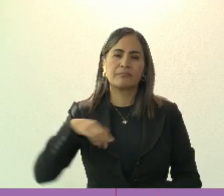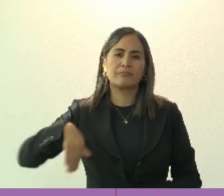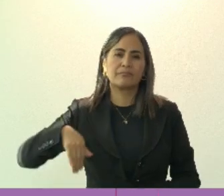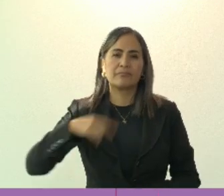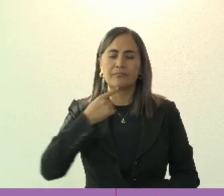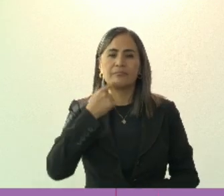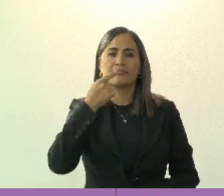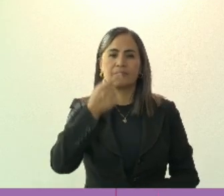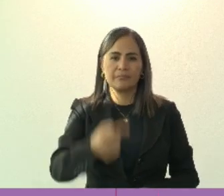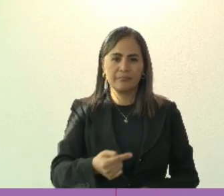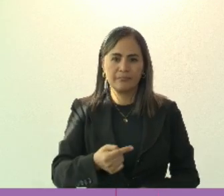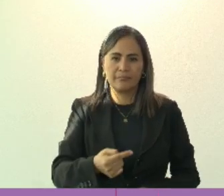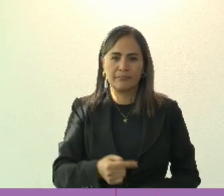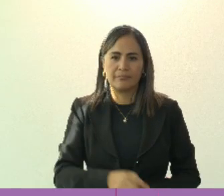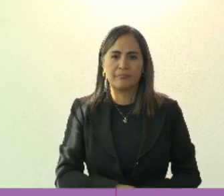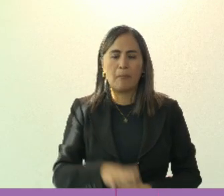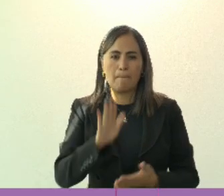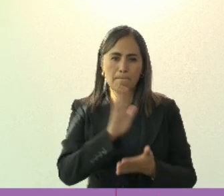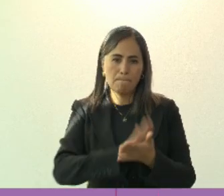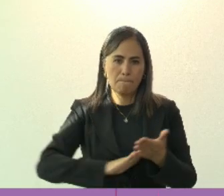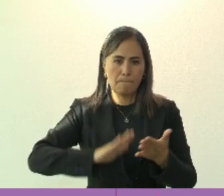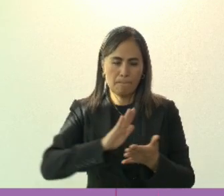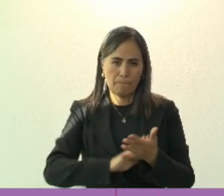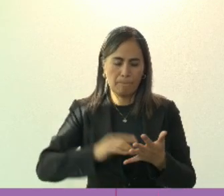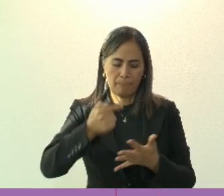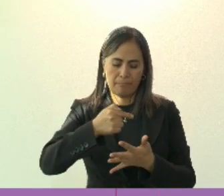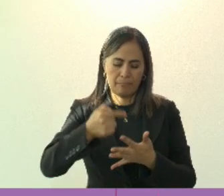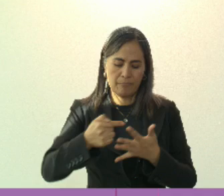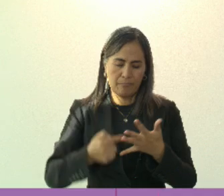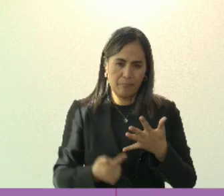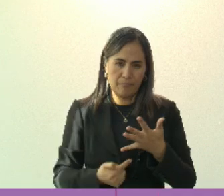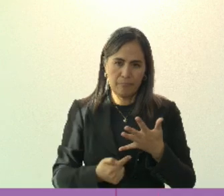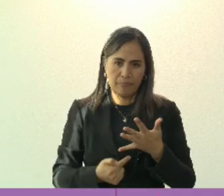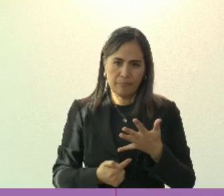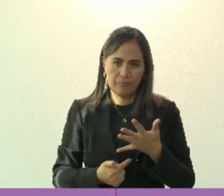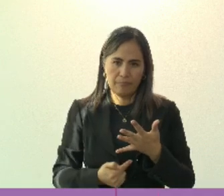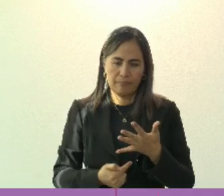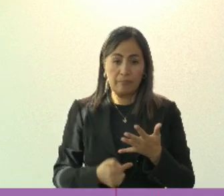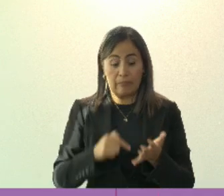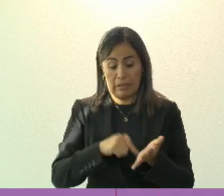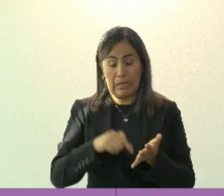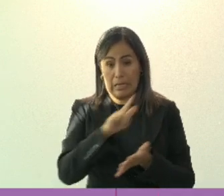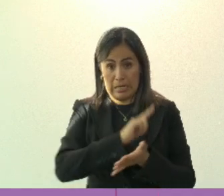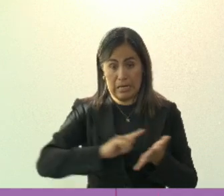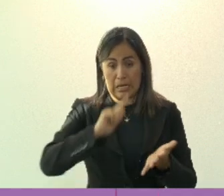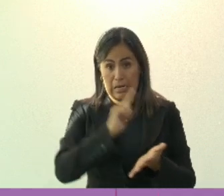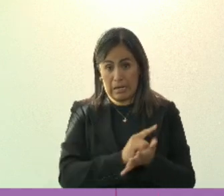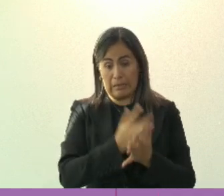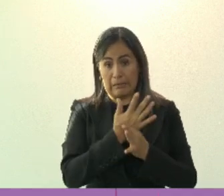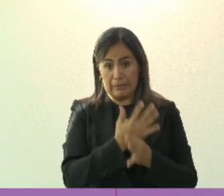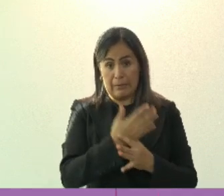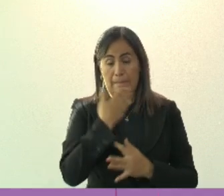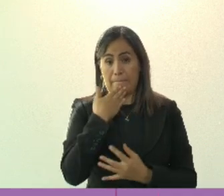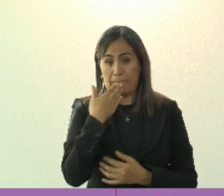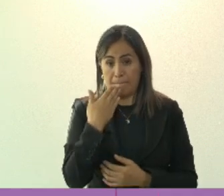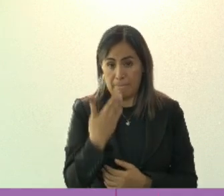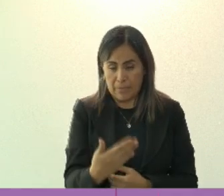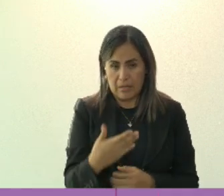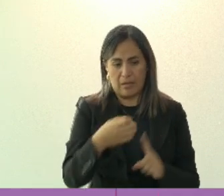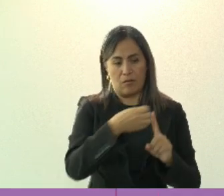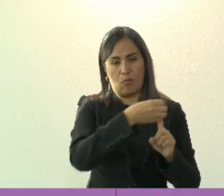de la documentación en cuanto a su legalidad, a su